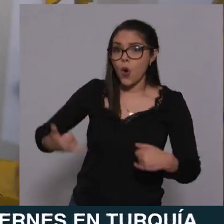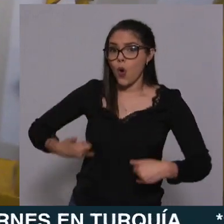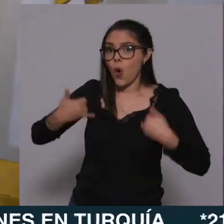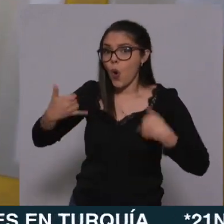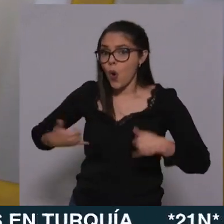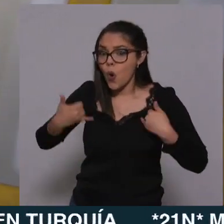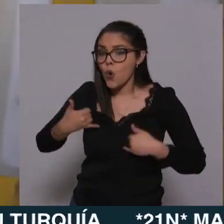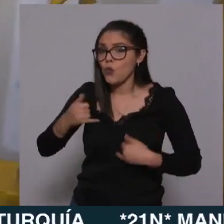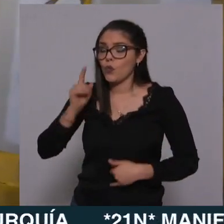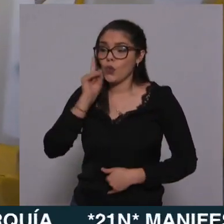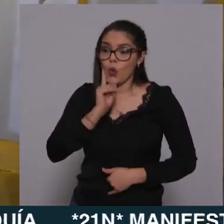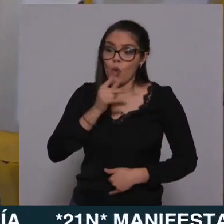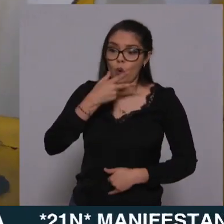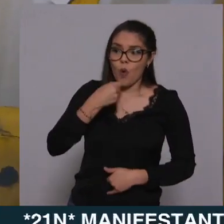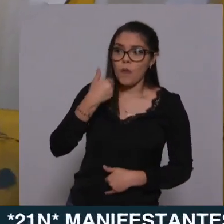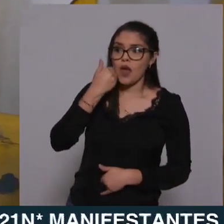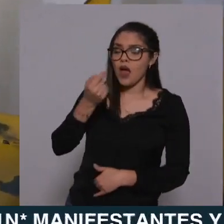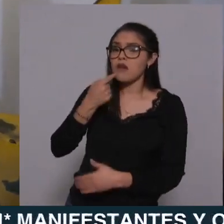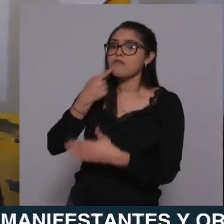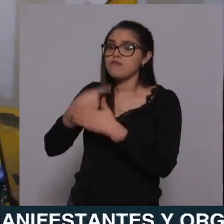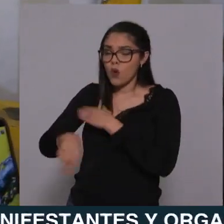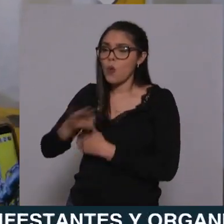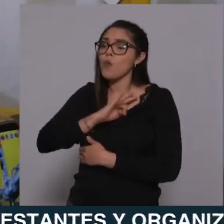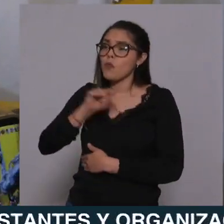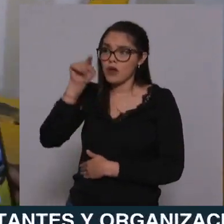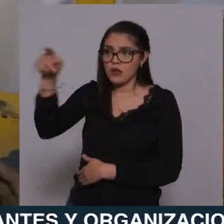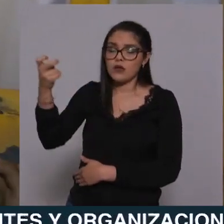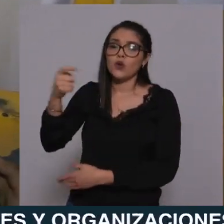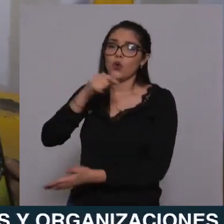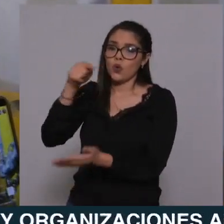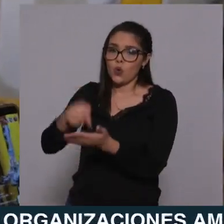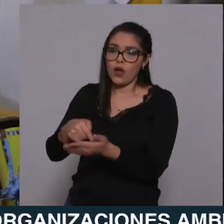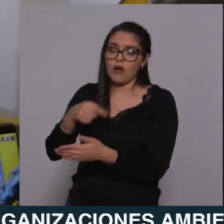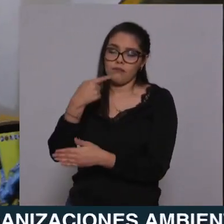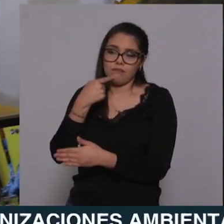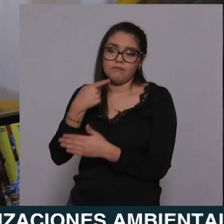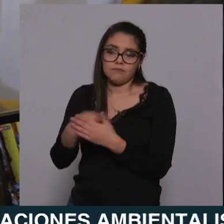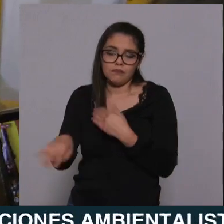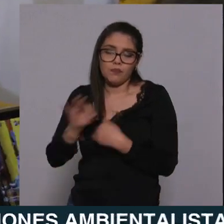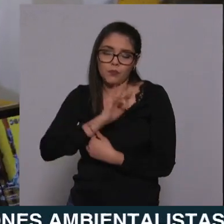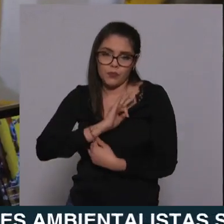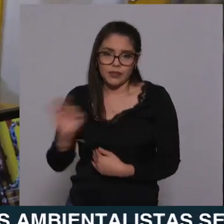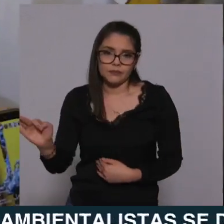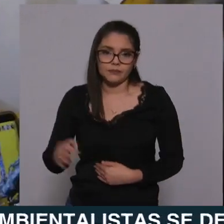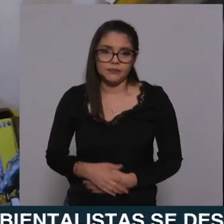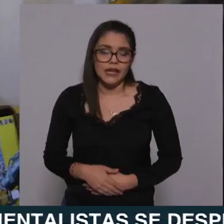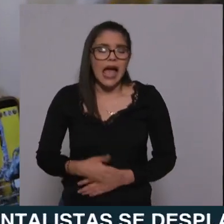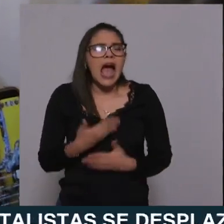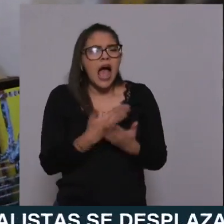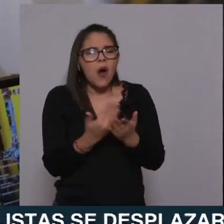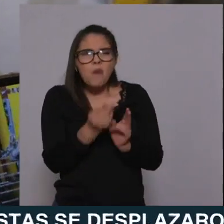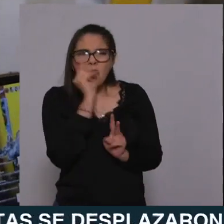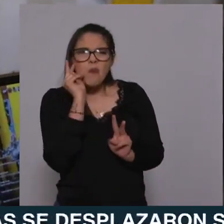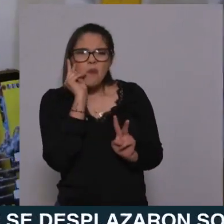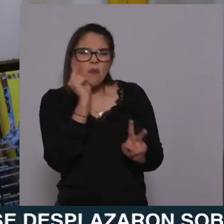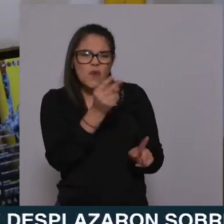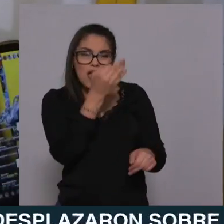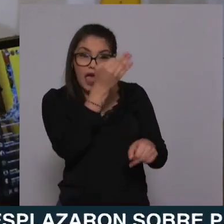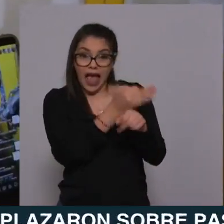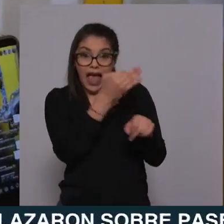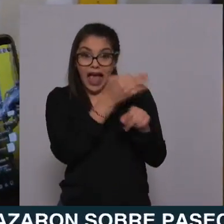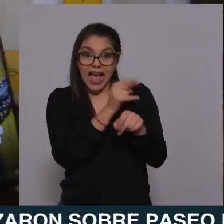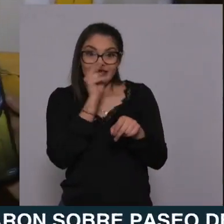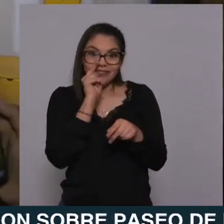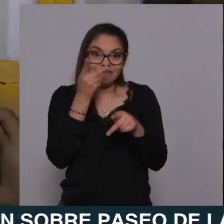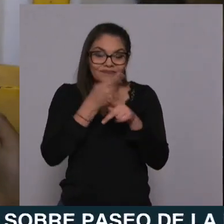que quiera poner la denuncia correspondiente. Finalmente, Saray, lo que estamos viendo entonces en este momento a través de